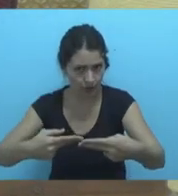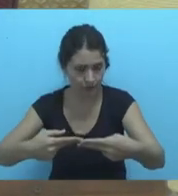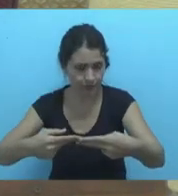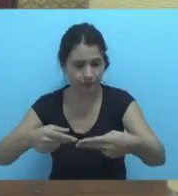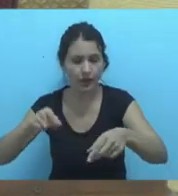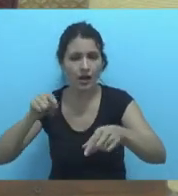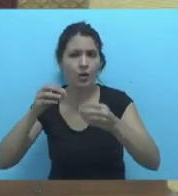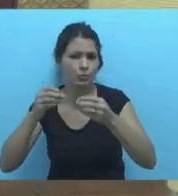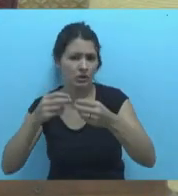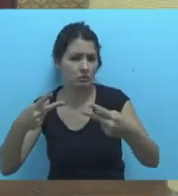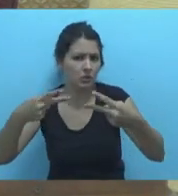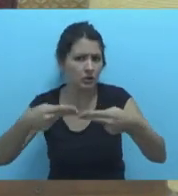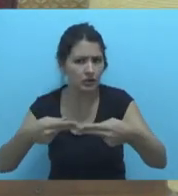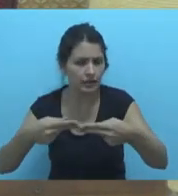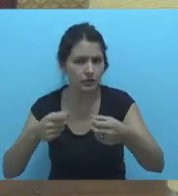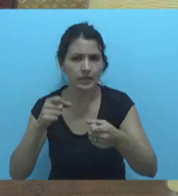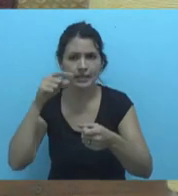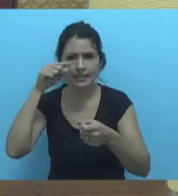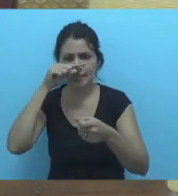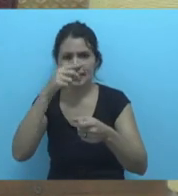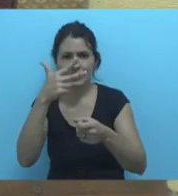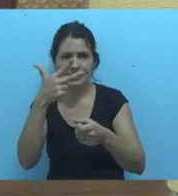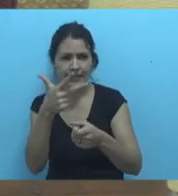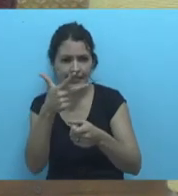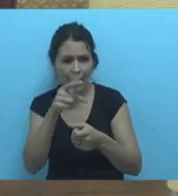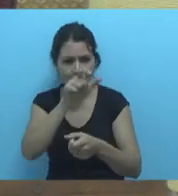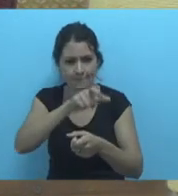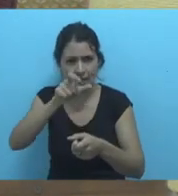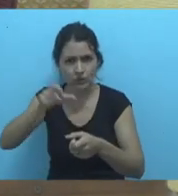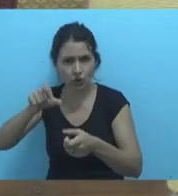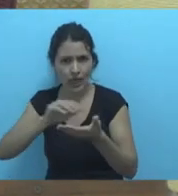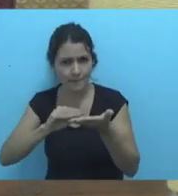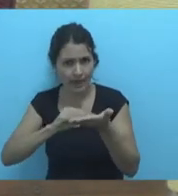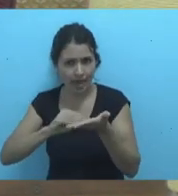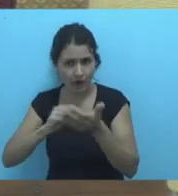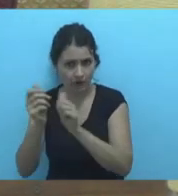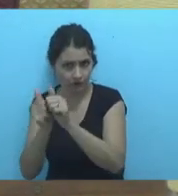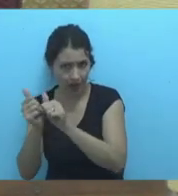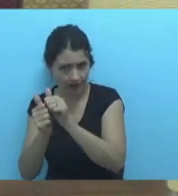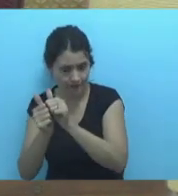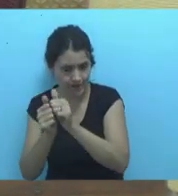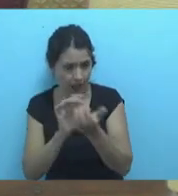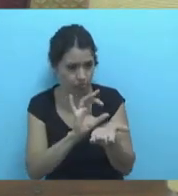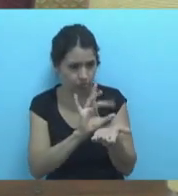Reconquista. Ese pedido nos hace acordar mucho a lo que había hecho esta misma